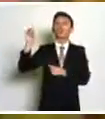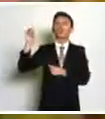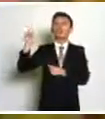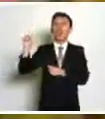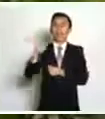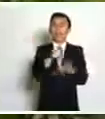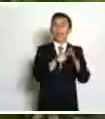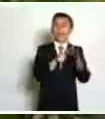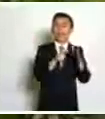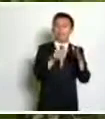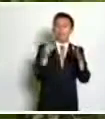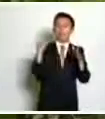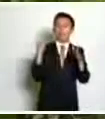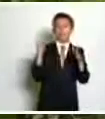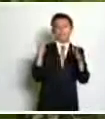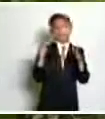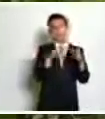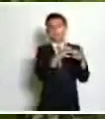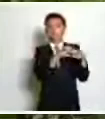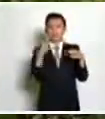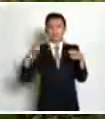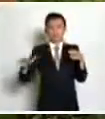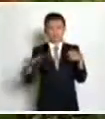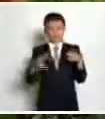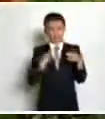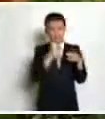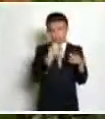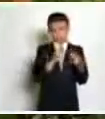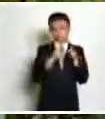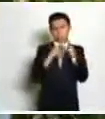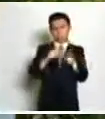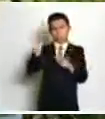Con imágenes de Luis Albiter e información de Fátima Gómez, Azteca Noticias.